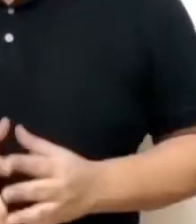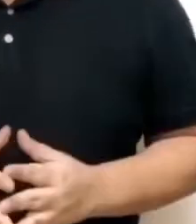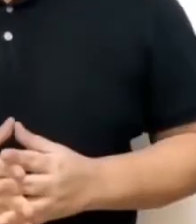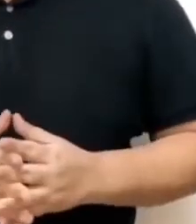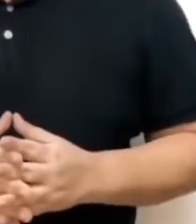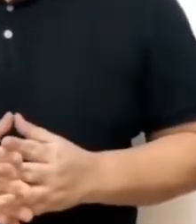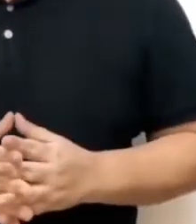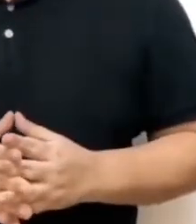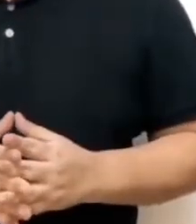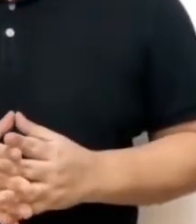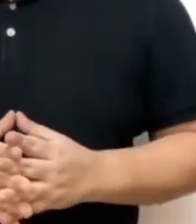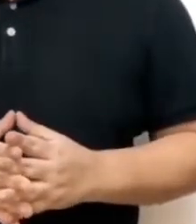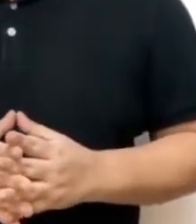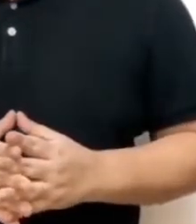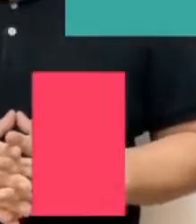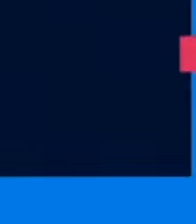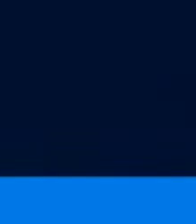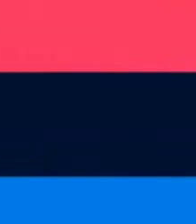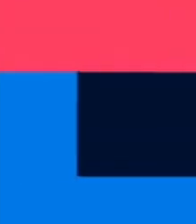mi salud.